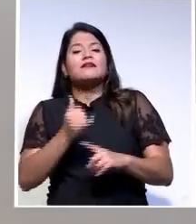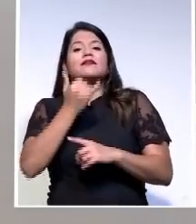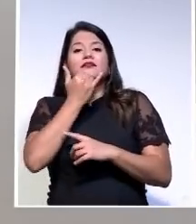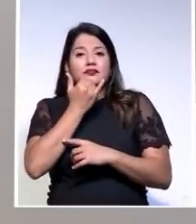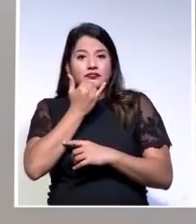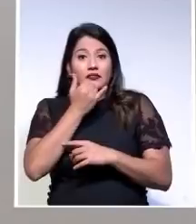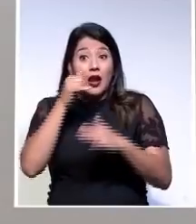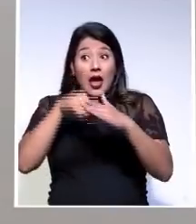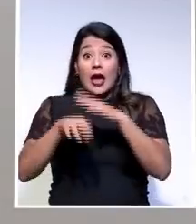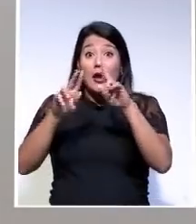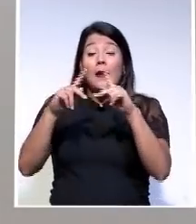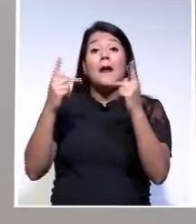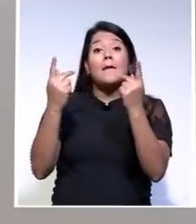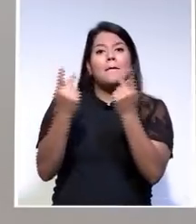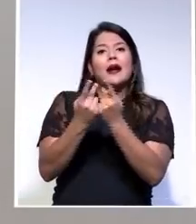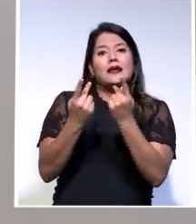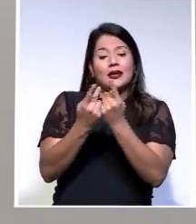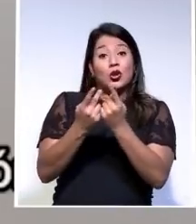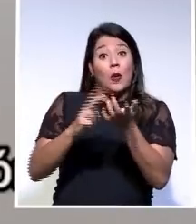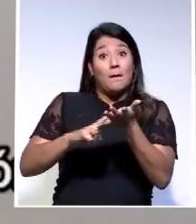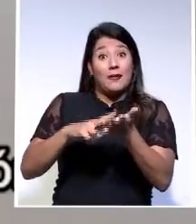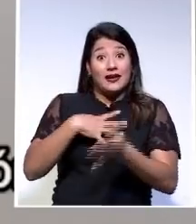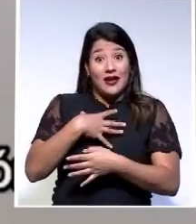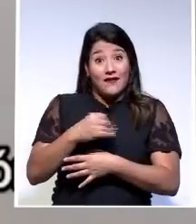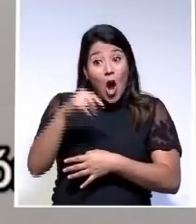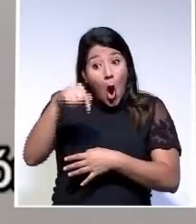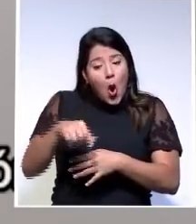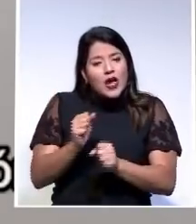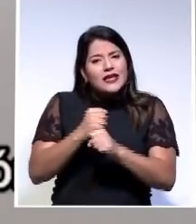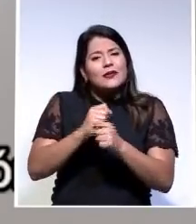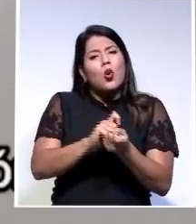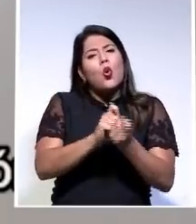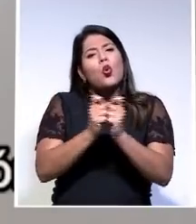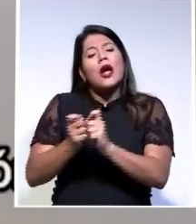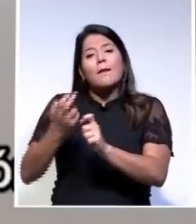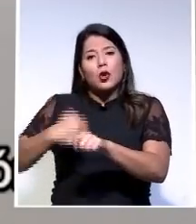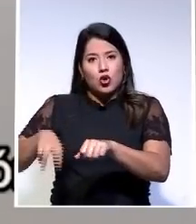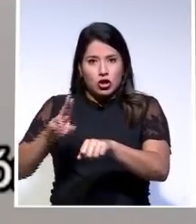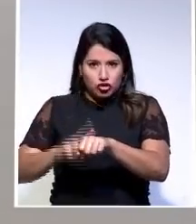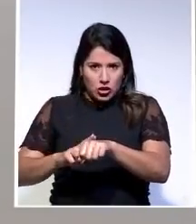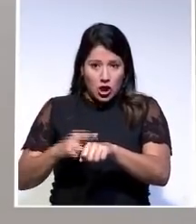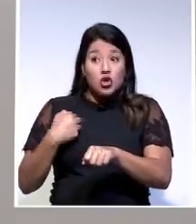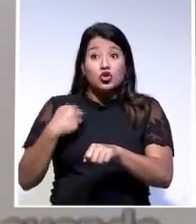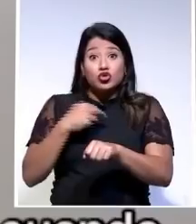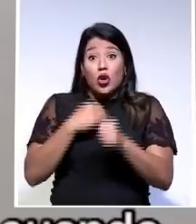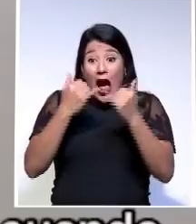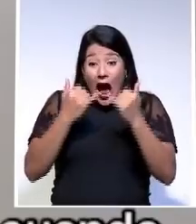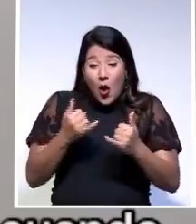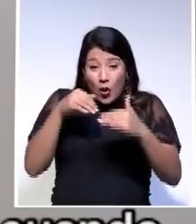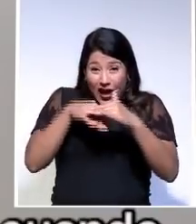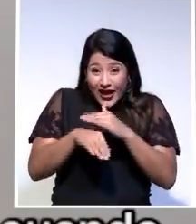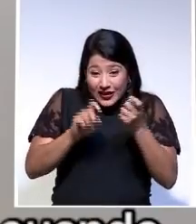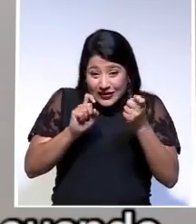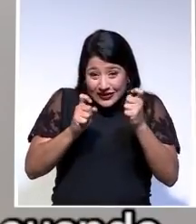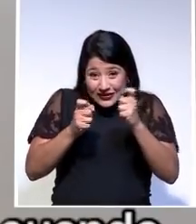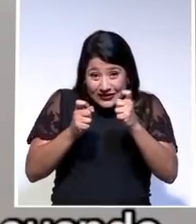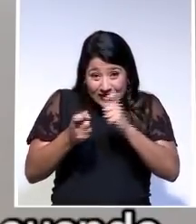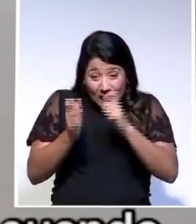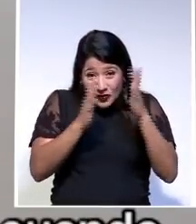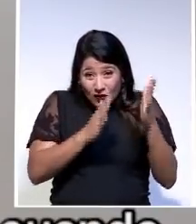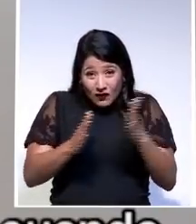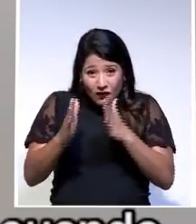hoy vivimos una transición natural. Nos encontramos en nuestra renovación de estructuras. Es lógico que algunas